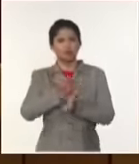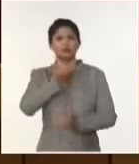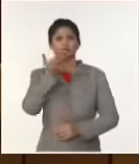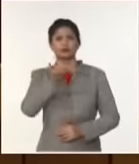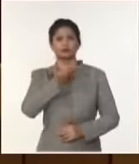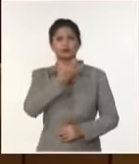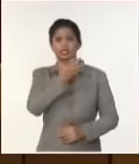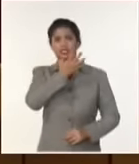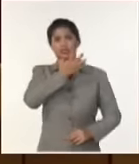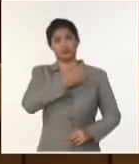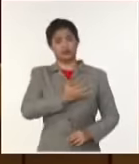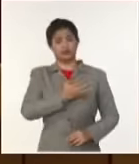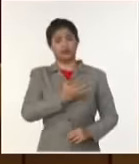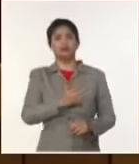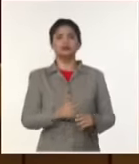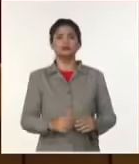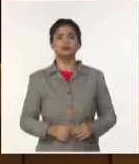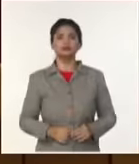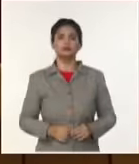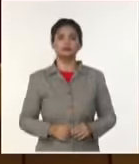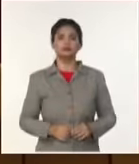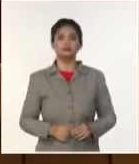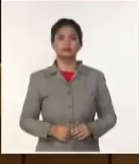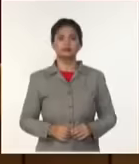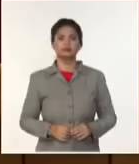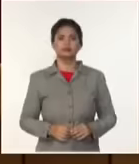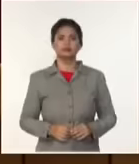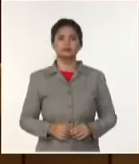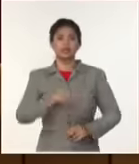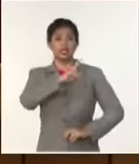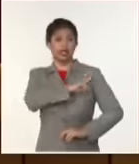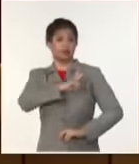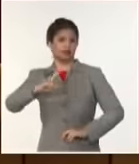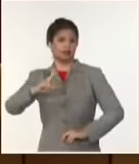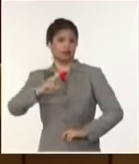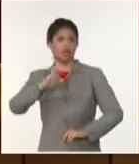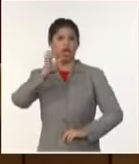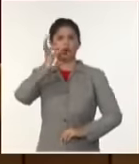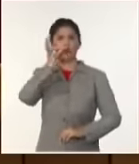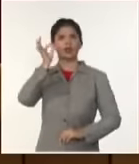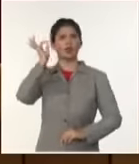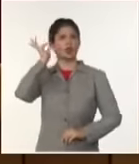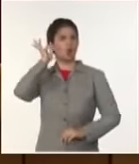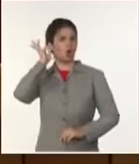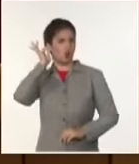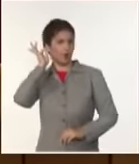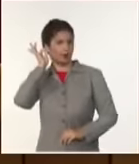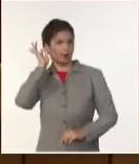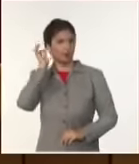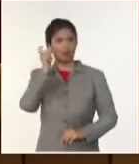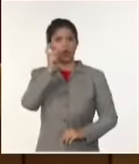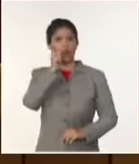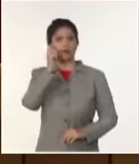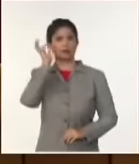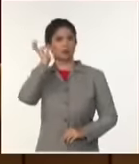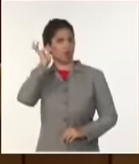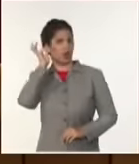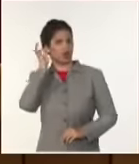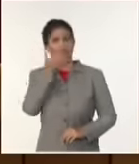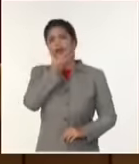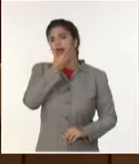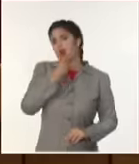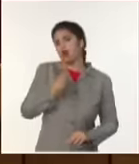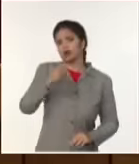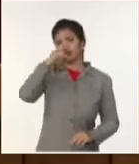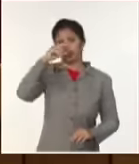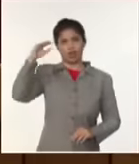la nobleza de nuestras mujeres y hombres, de nuestros niños, adolescentes, jóvenes,